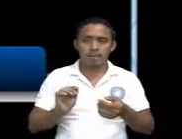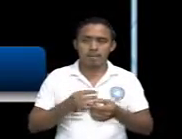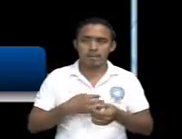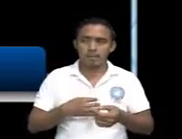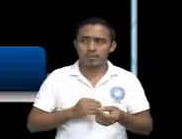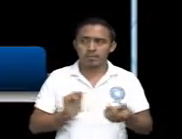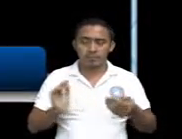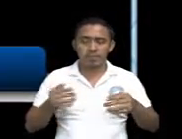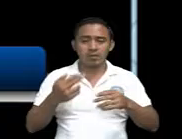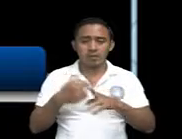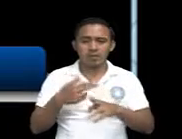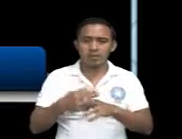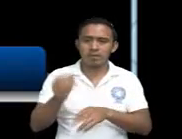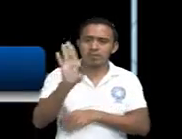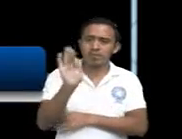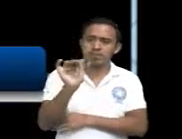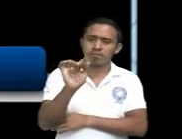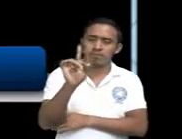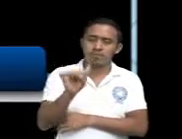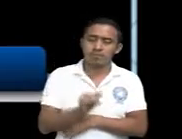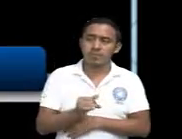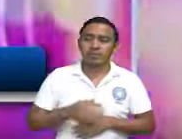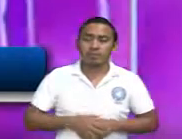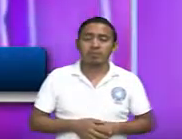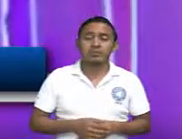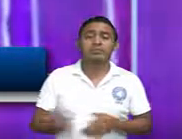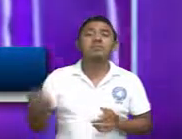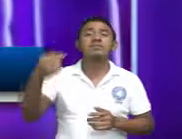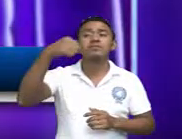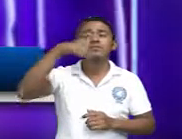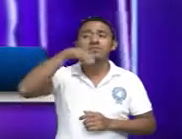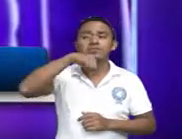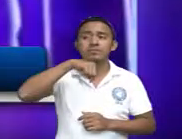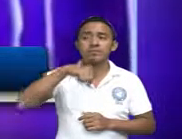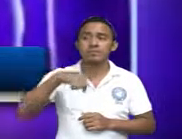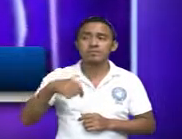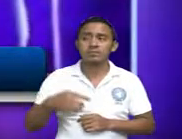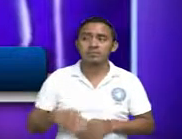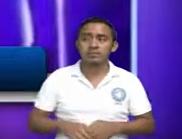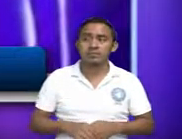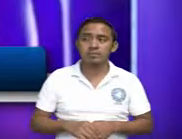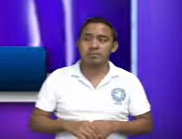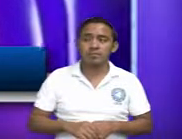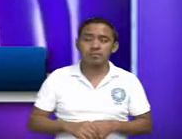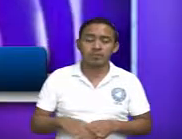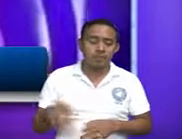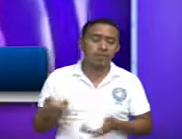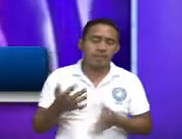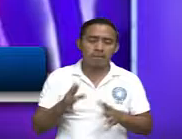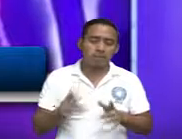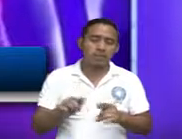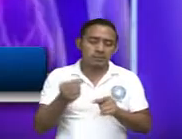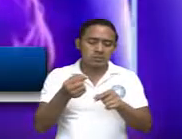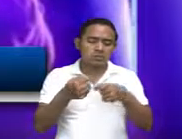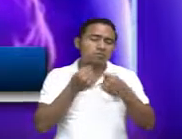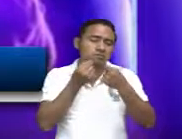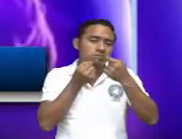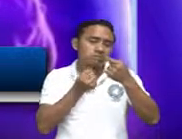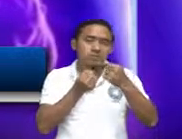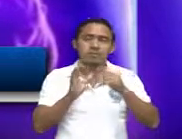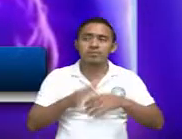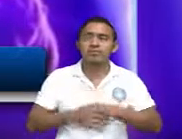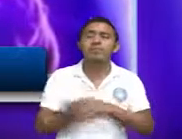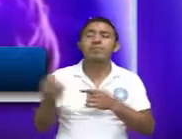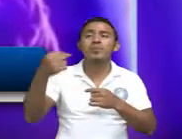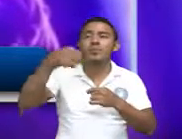banda. Se hace una ligadura endoscópica. Se introduce el endoscopio. ¿Y una cirugía? es una cirugía mínimamente invasiva, sí. Correcto. Y se le